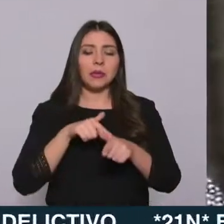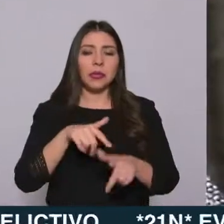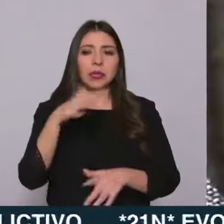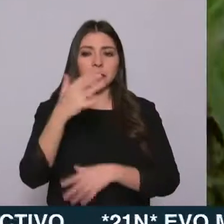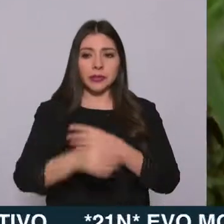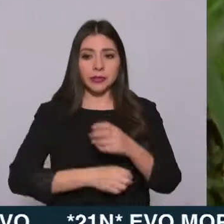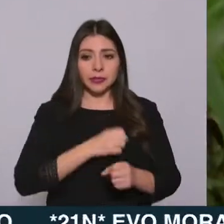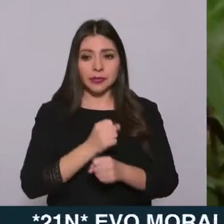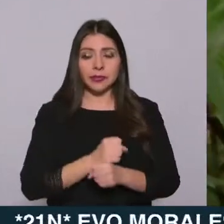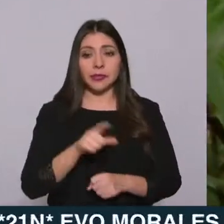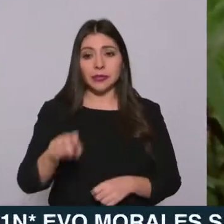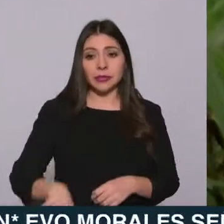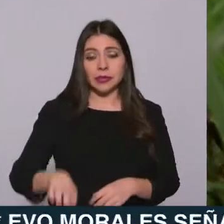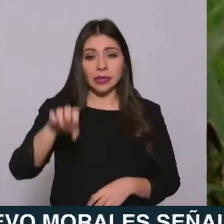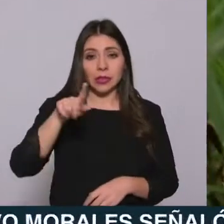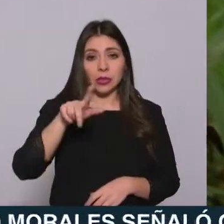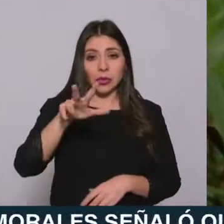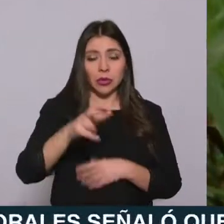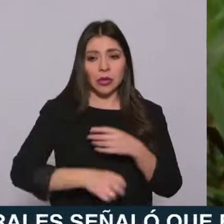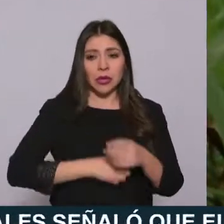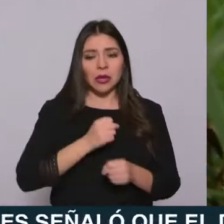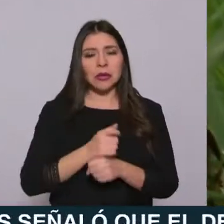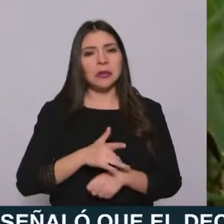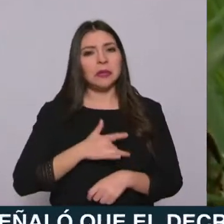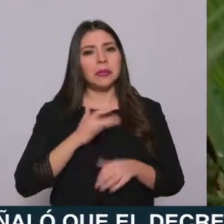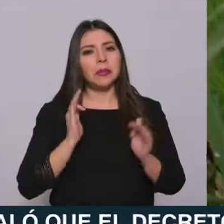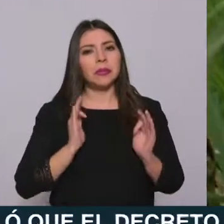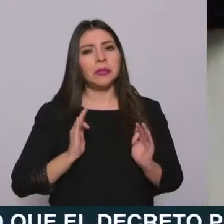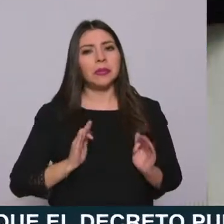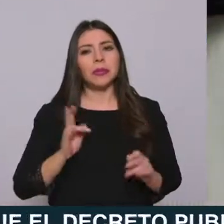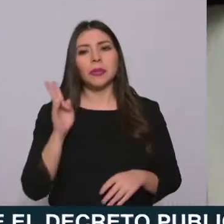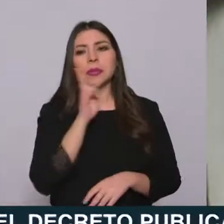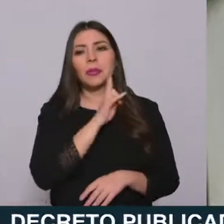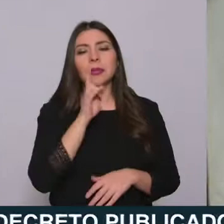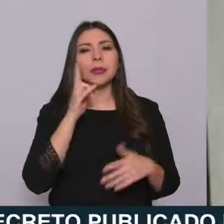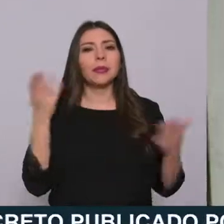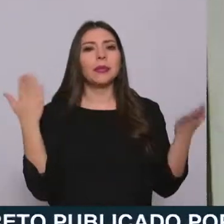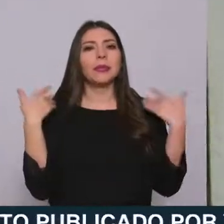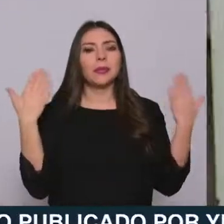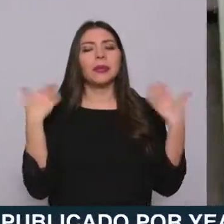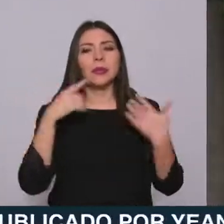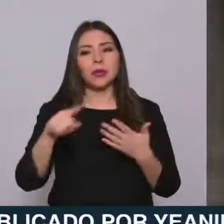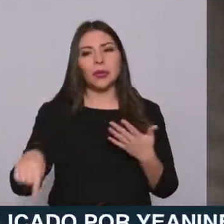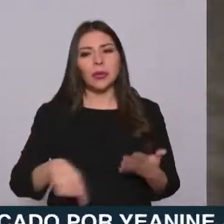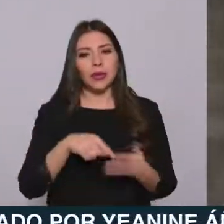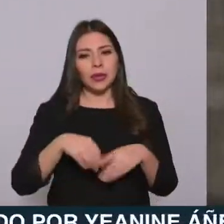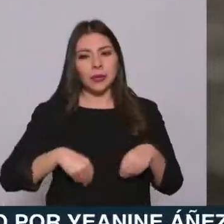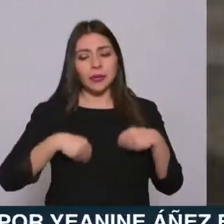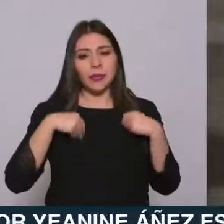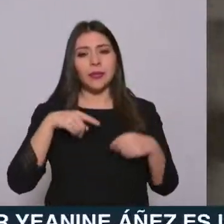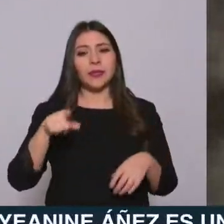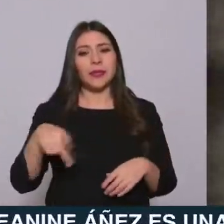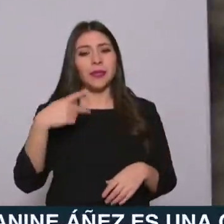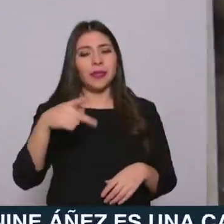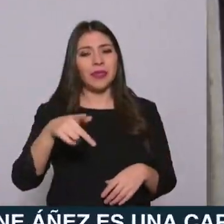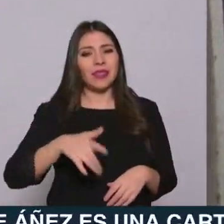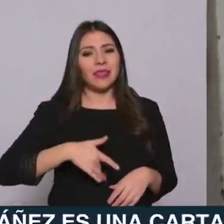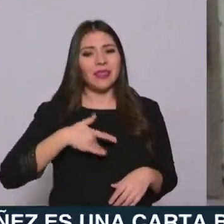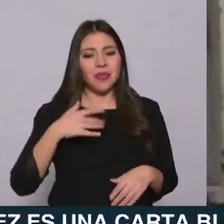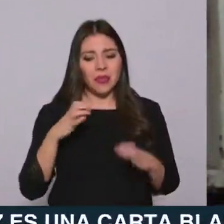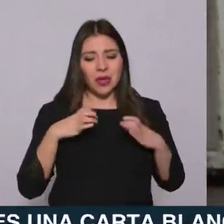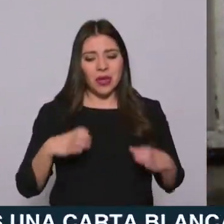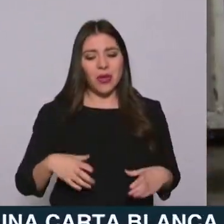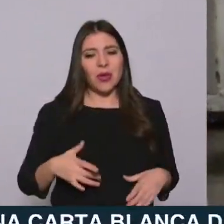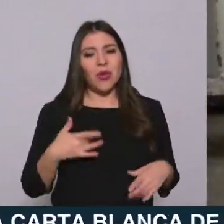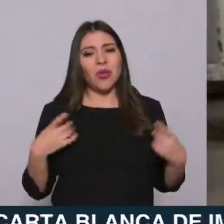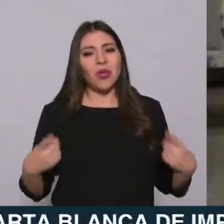78 años, disfruta de la tranquilidad y del aire fresco del lugar donde vive. No obstante, por su edad, tiene dolencias en el cuerpo que se intensifican